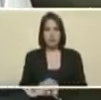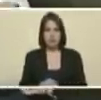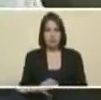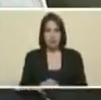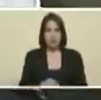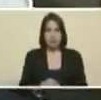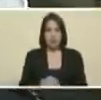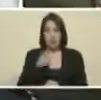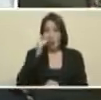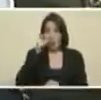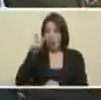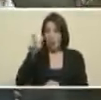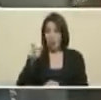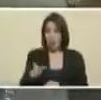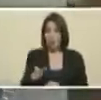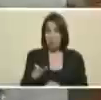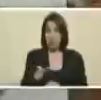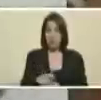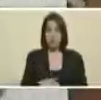Ali Rodríguez Araque.